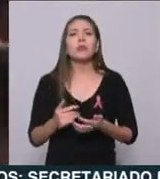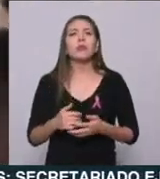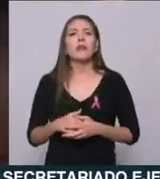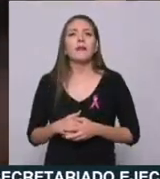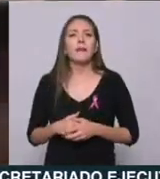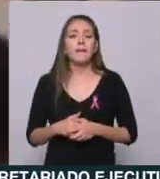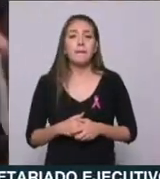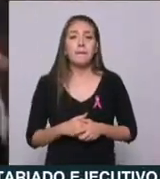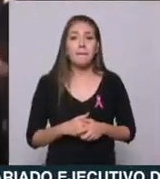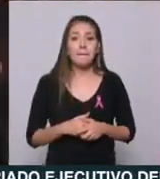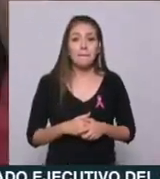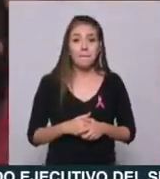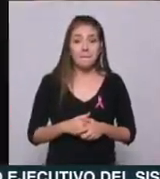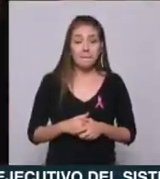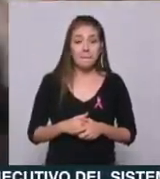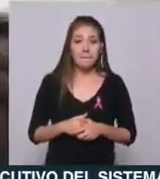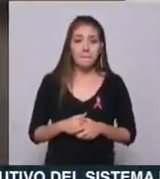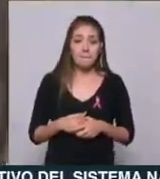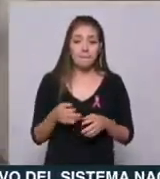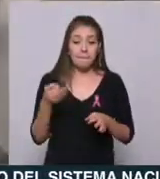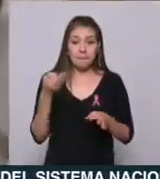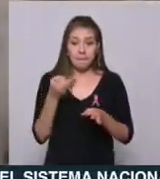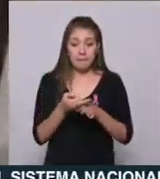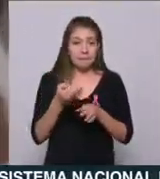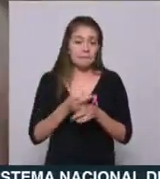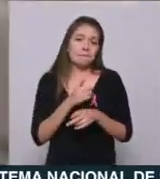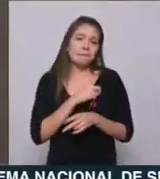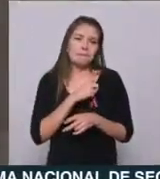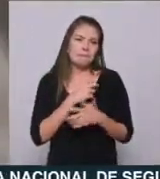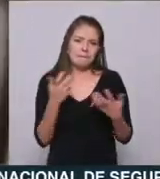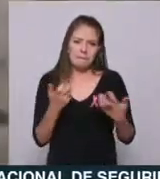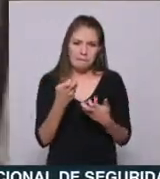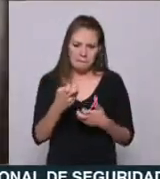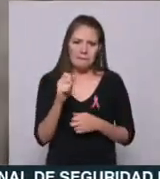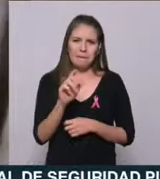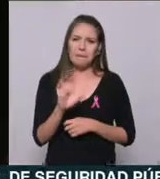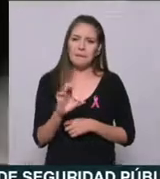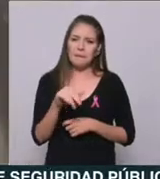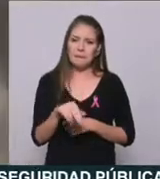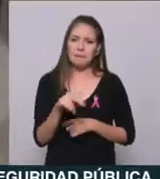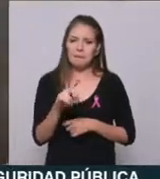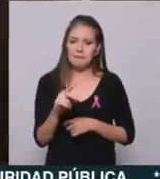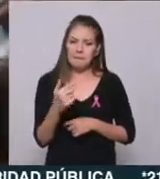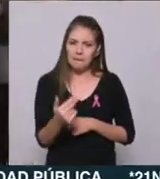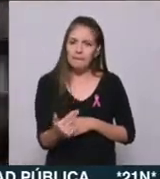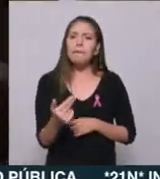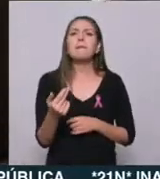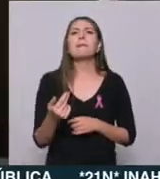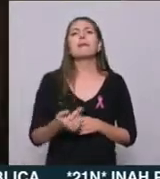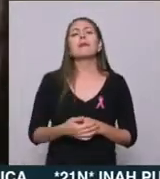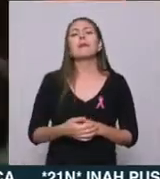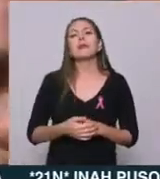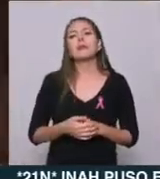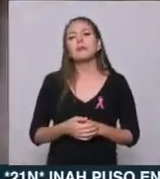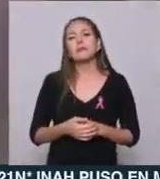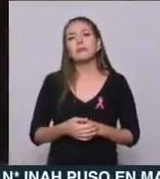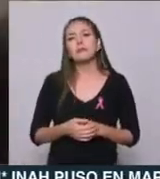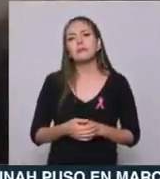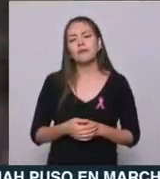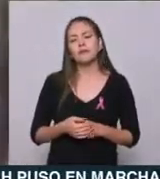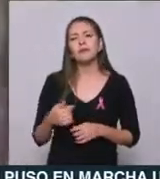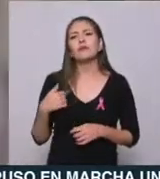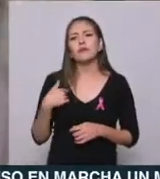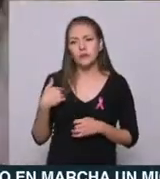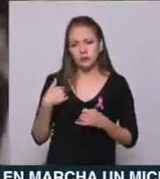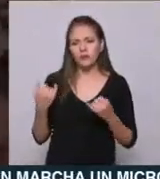Es hasta el momento lo que se ha realizado a través de la Comisión de Derechos Humanos. Comentarles, yo